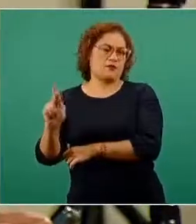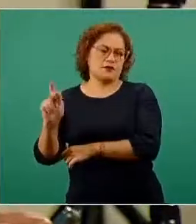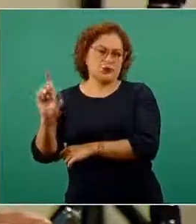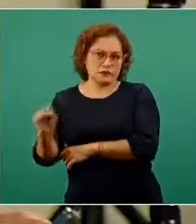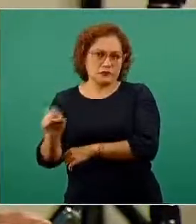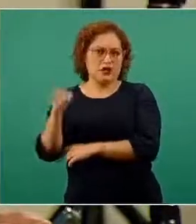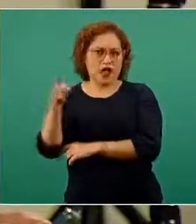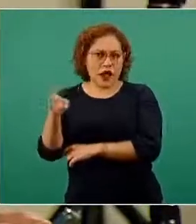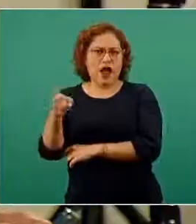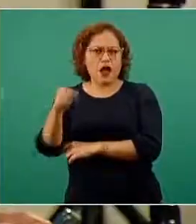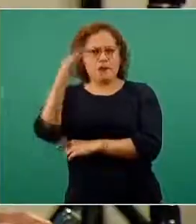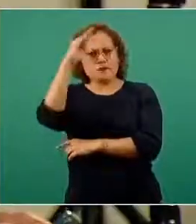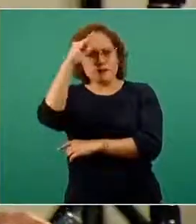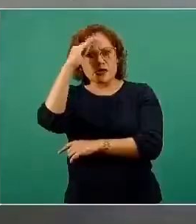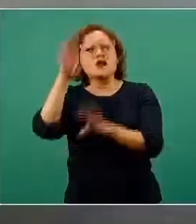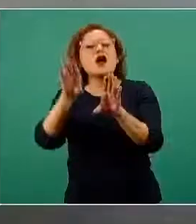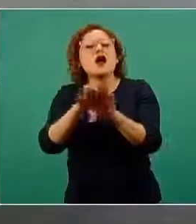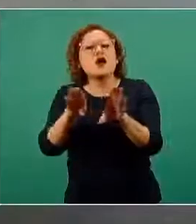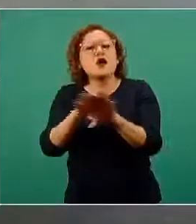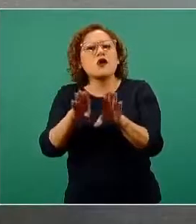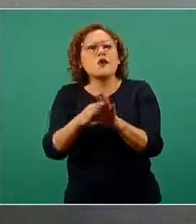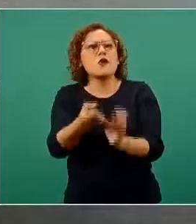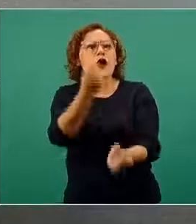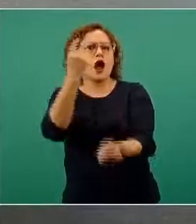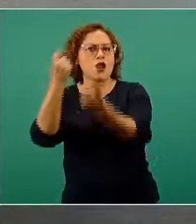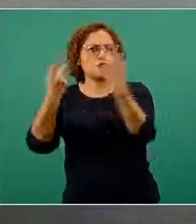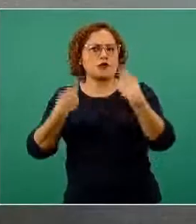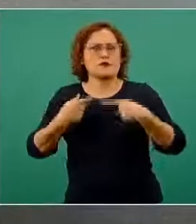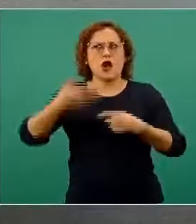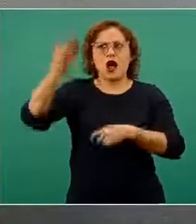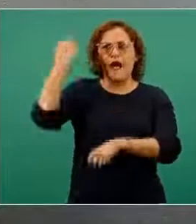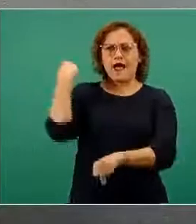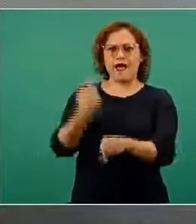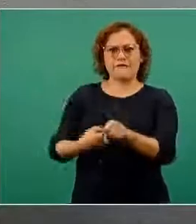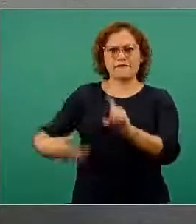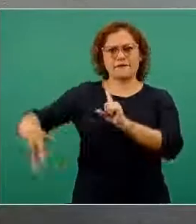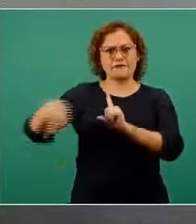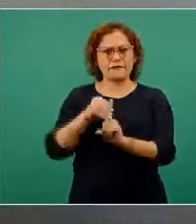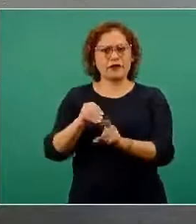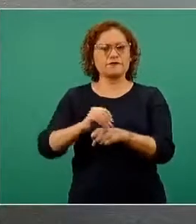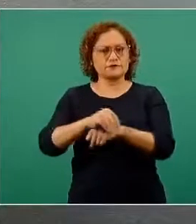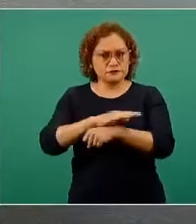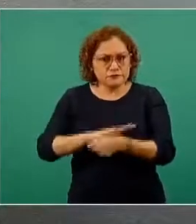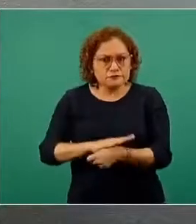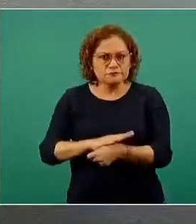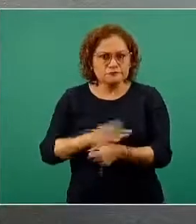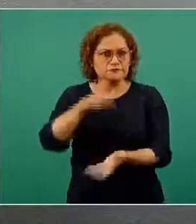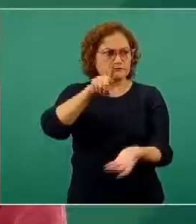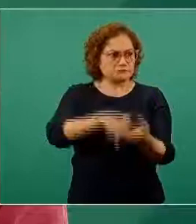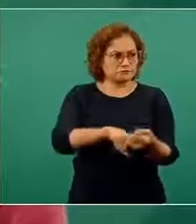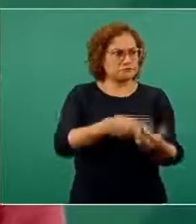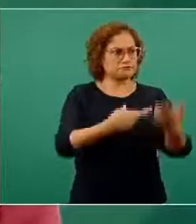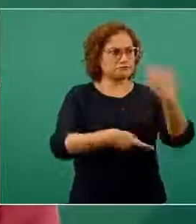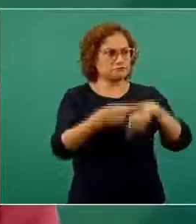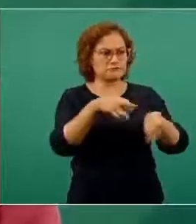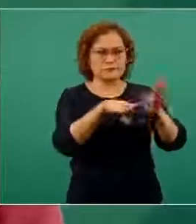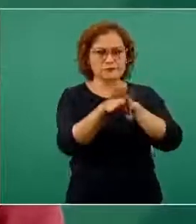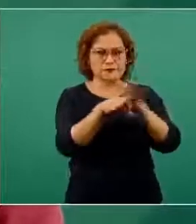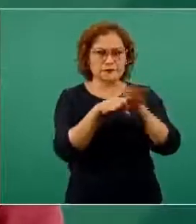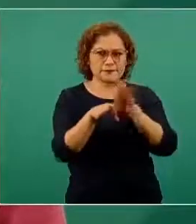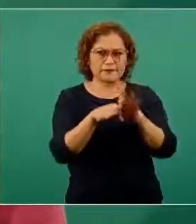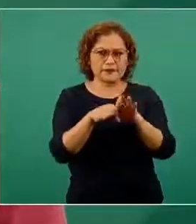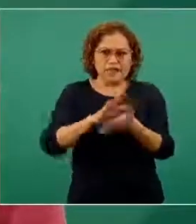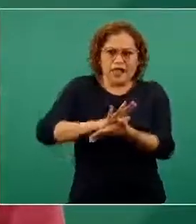tipo de discriminación a personas que hayan padecido COVID. Sí, en ese sentido es muy importante y es de